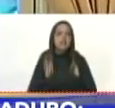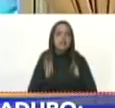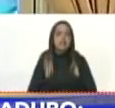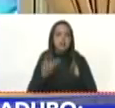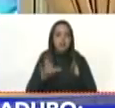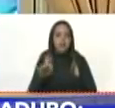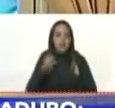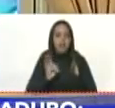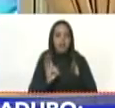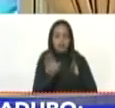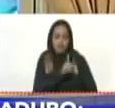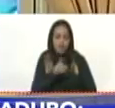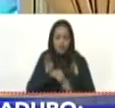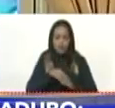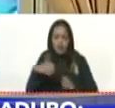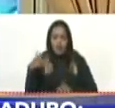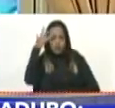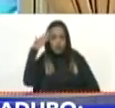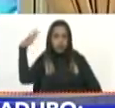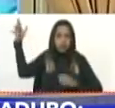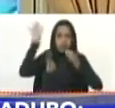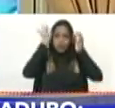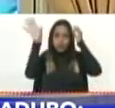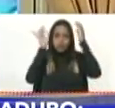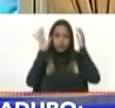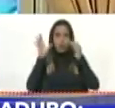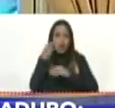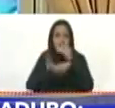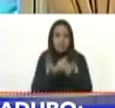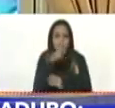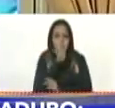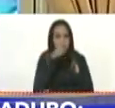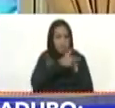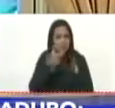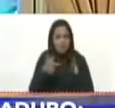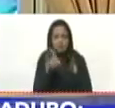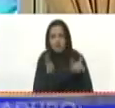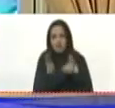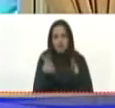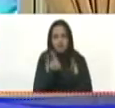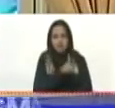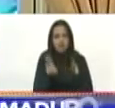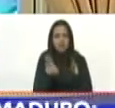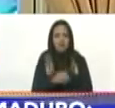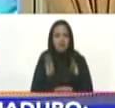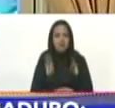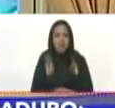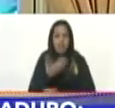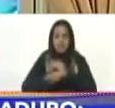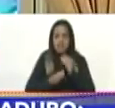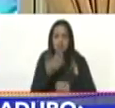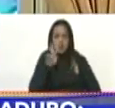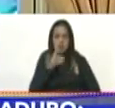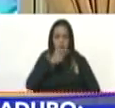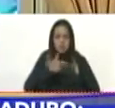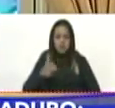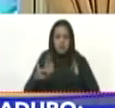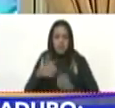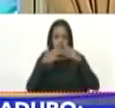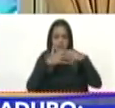Esto no fue sacado del aire, o lo hicieron cuatro oligarcas, o lo hicieron cuatro bufetes de Estados